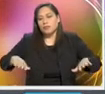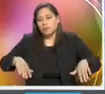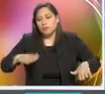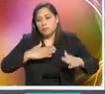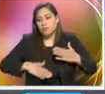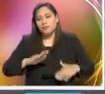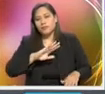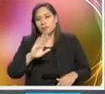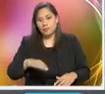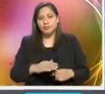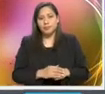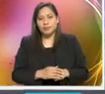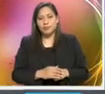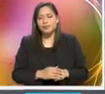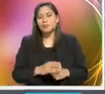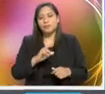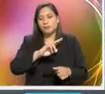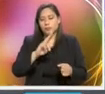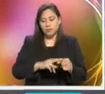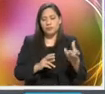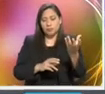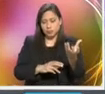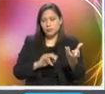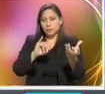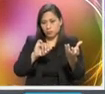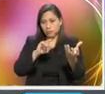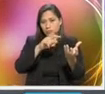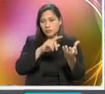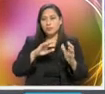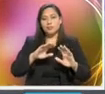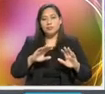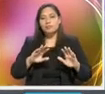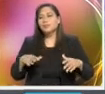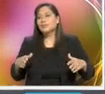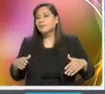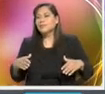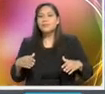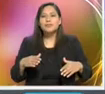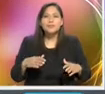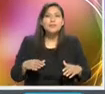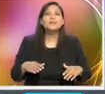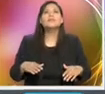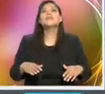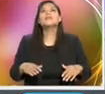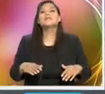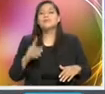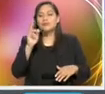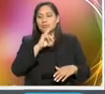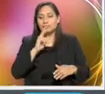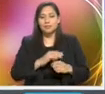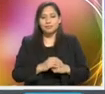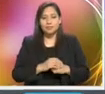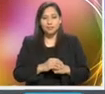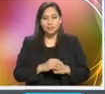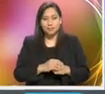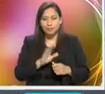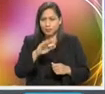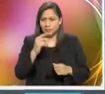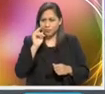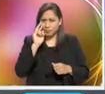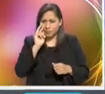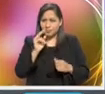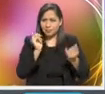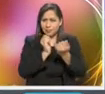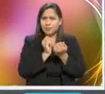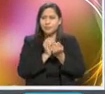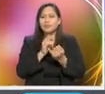vamos a tener un pez beta, tiene que ser un tamaño pequeño para que él no nade mucho hacia la superficie también a tomar aire. Yo también los he visto